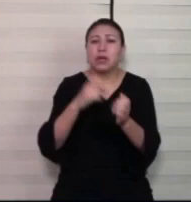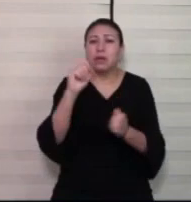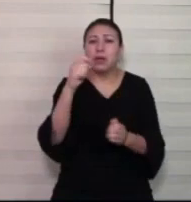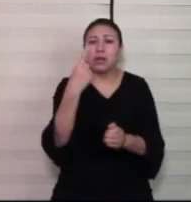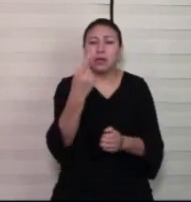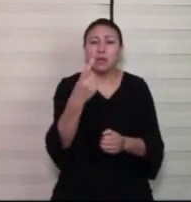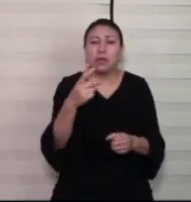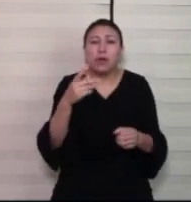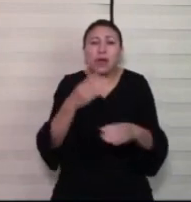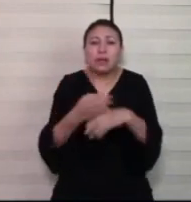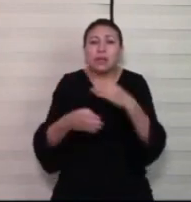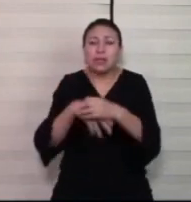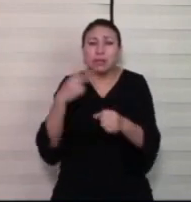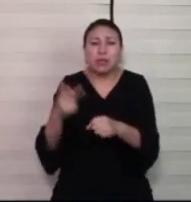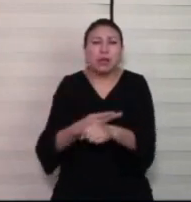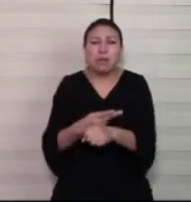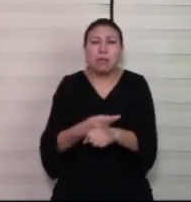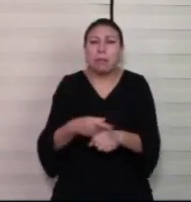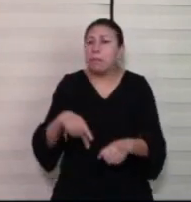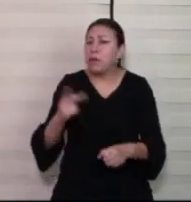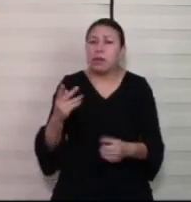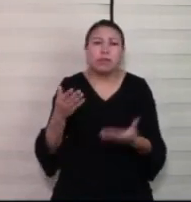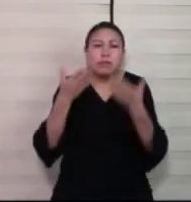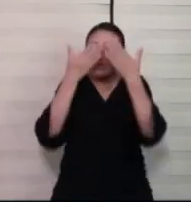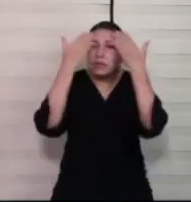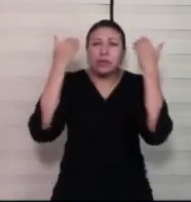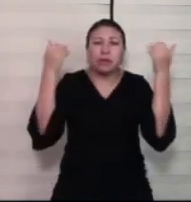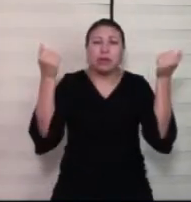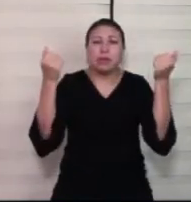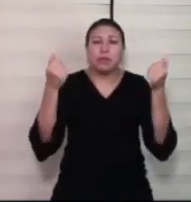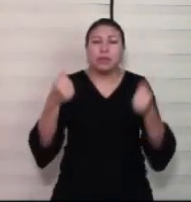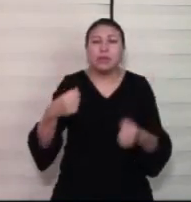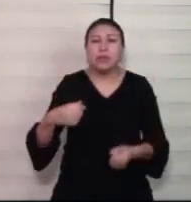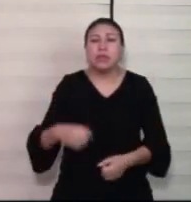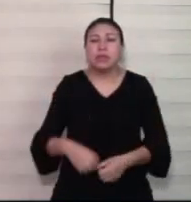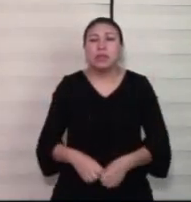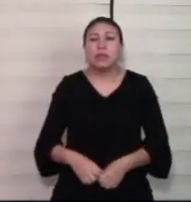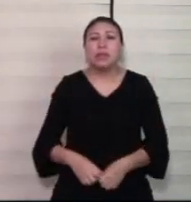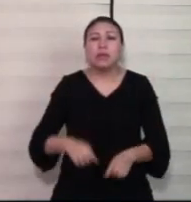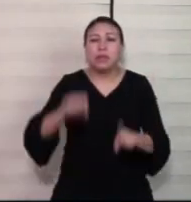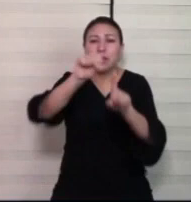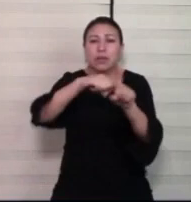el salmista escribió allá en el Salmo número 31